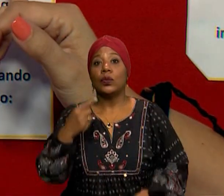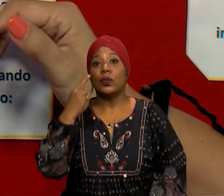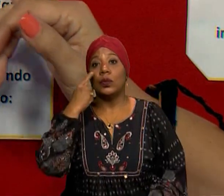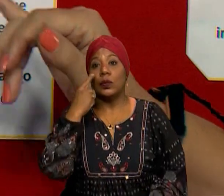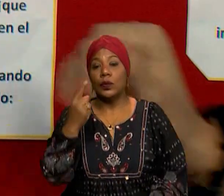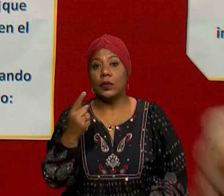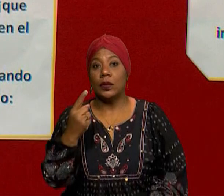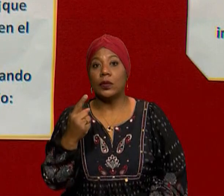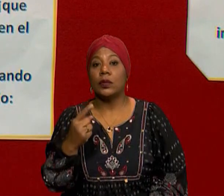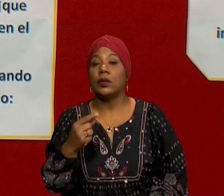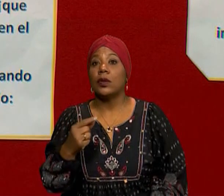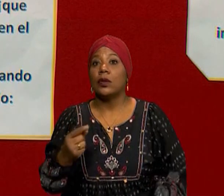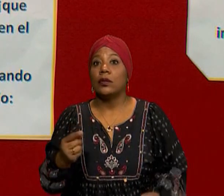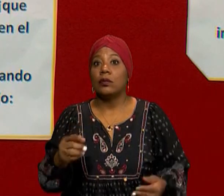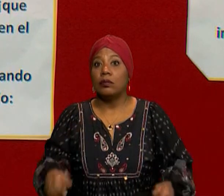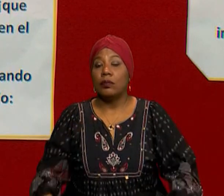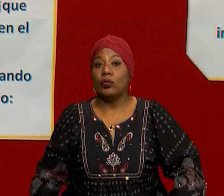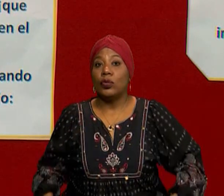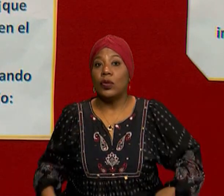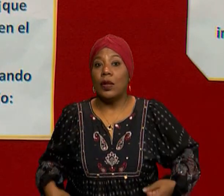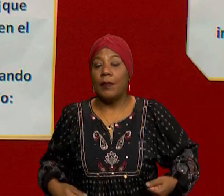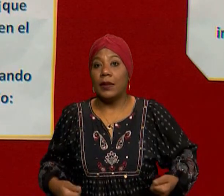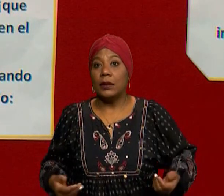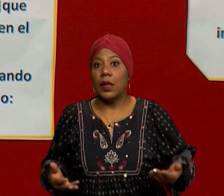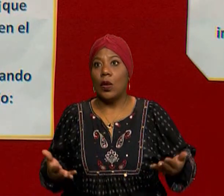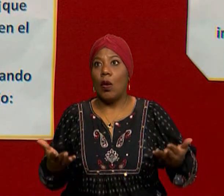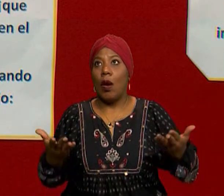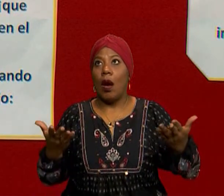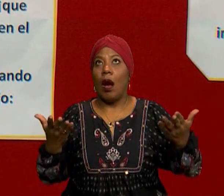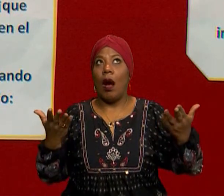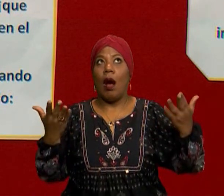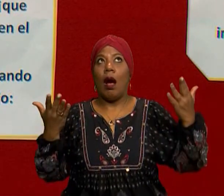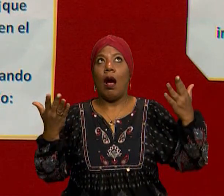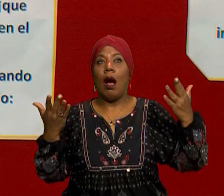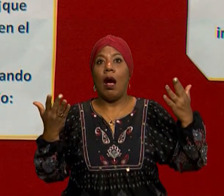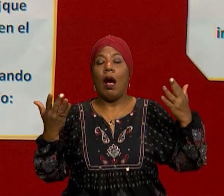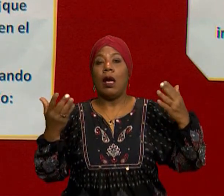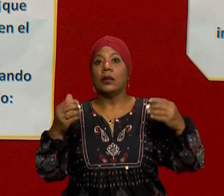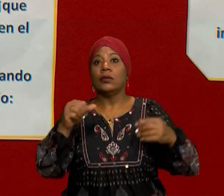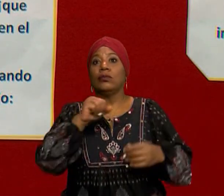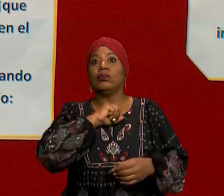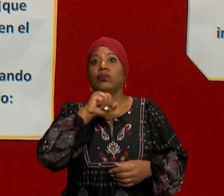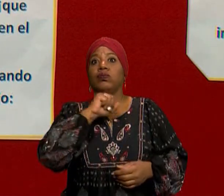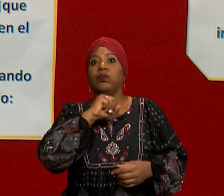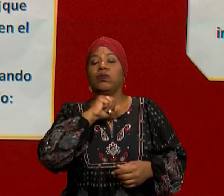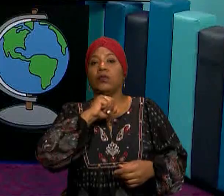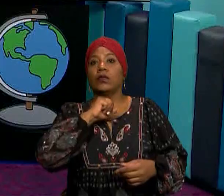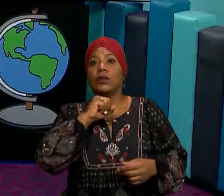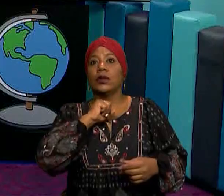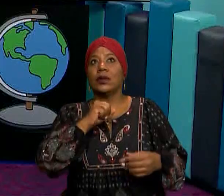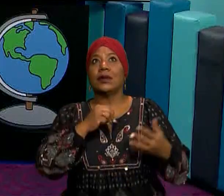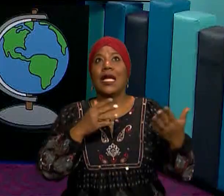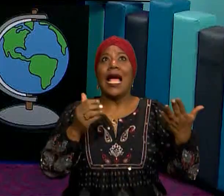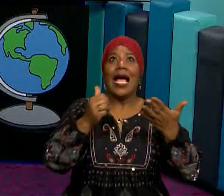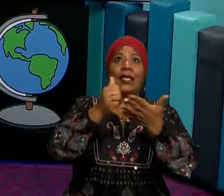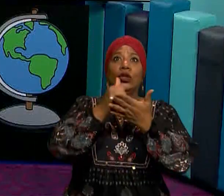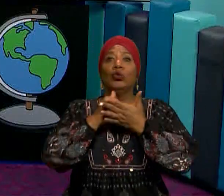unos segundos comenzó a elevarse y él gritó asustado. Imagínense ustedes al niño gritando de manera